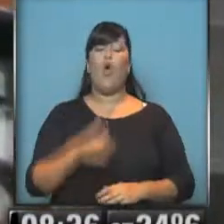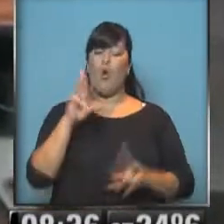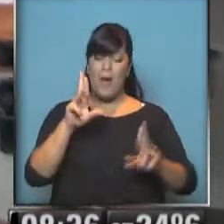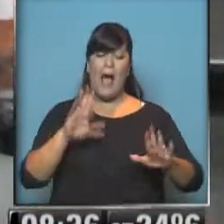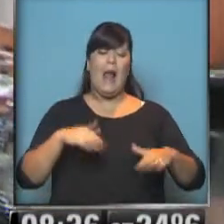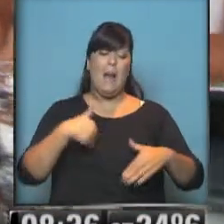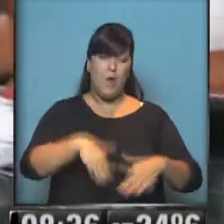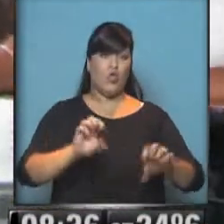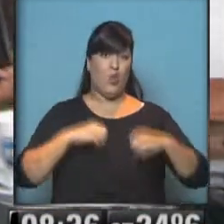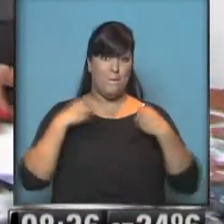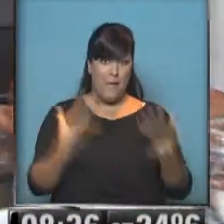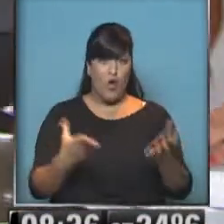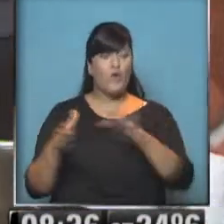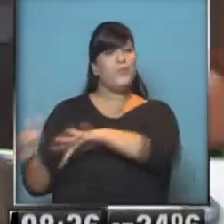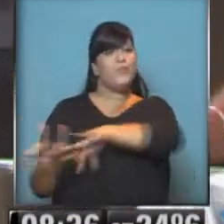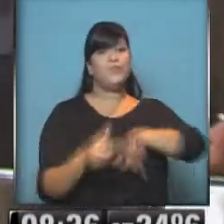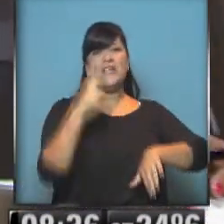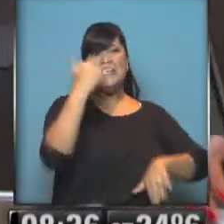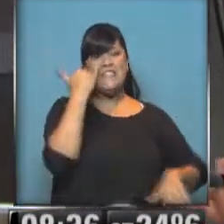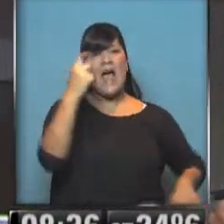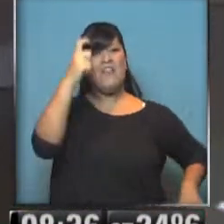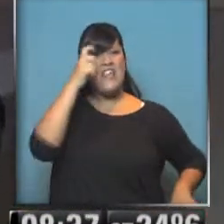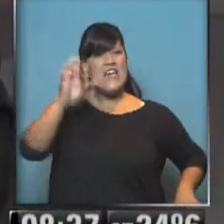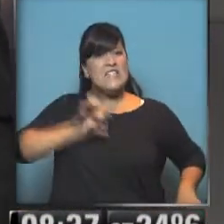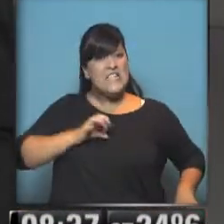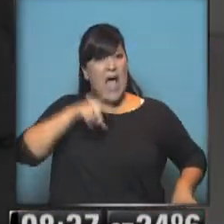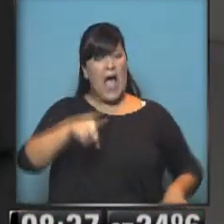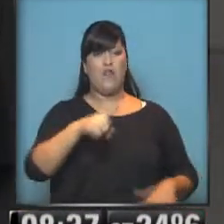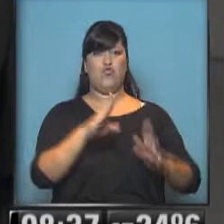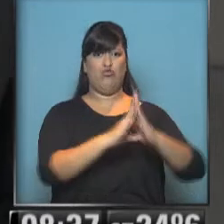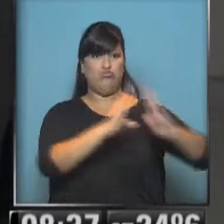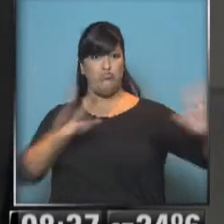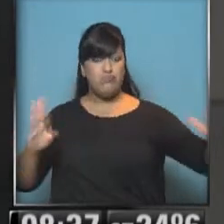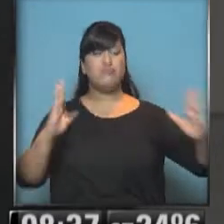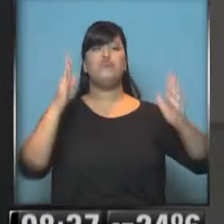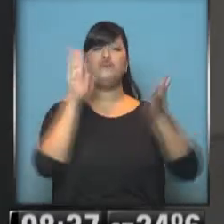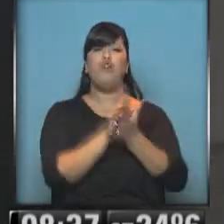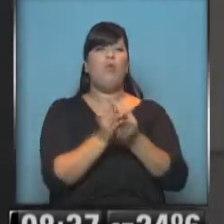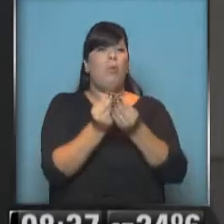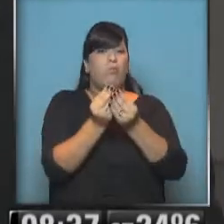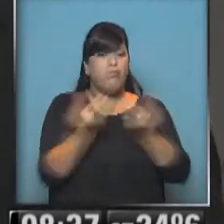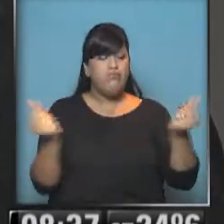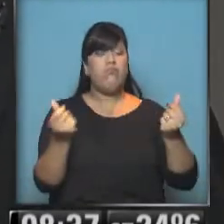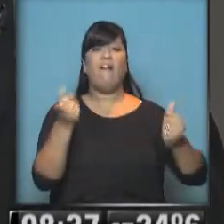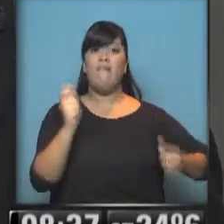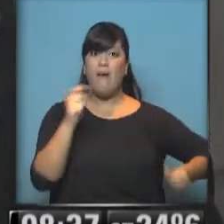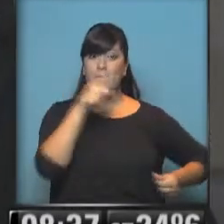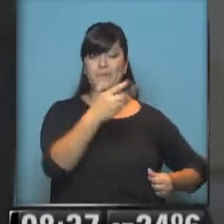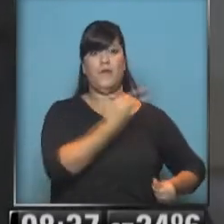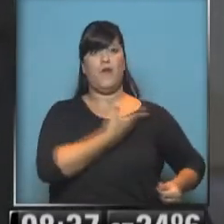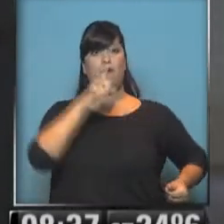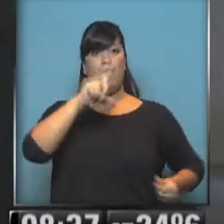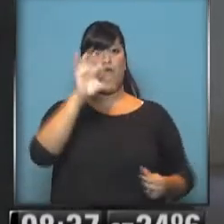Vamos a cambiar de tema. Ha transcurrido ya una década, se ha atravesado una década en la vida de los argentinos con la desaparición de Florencia